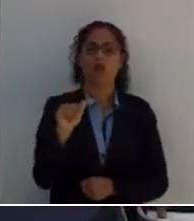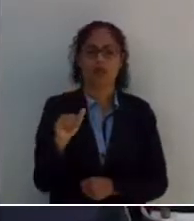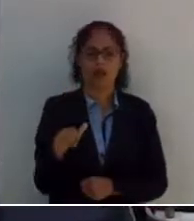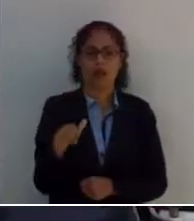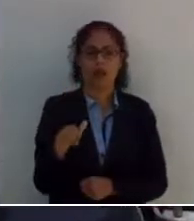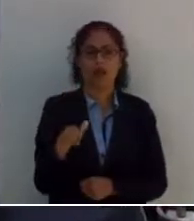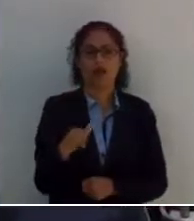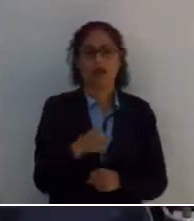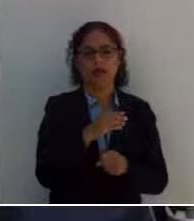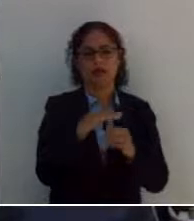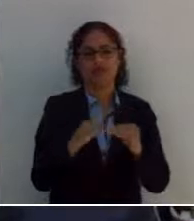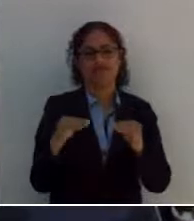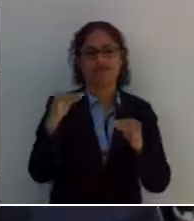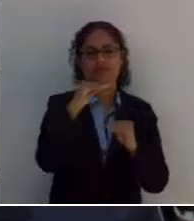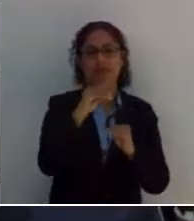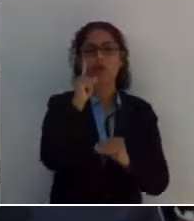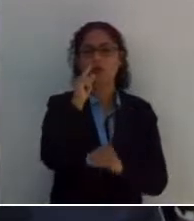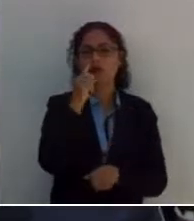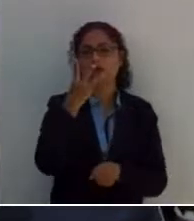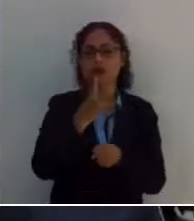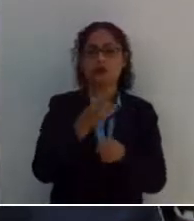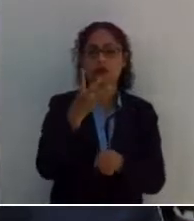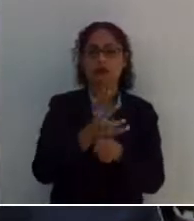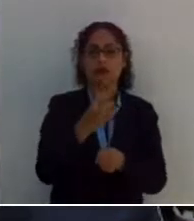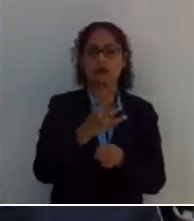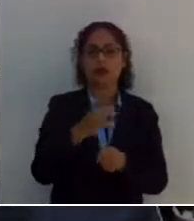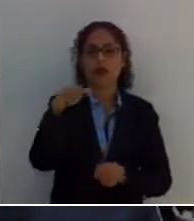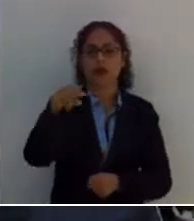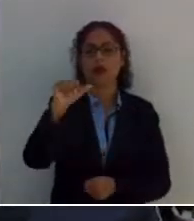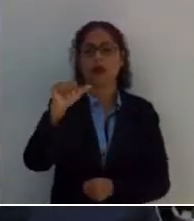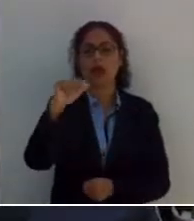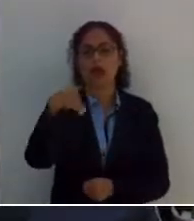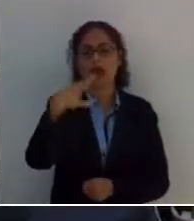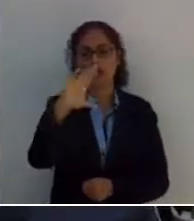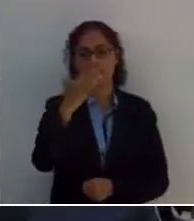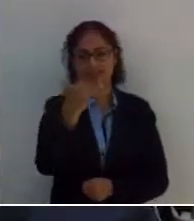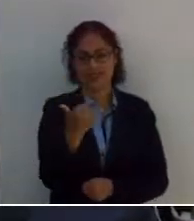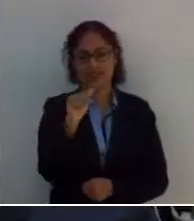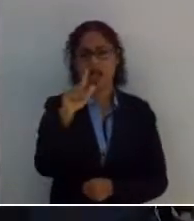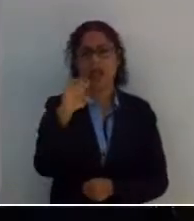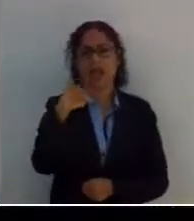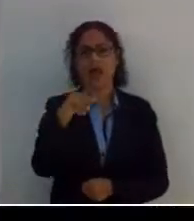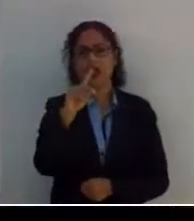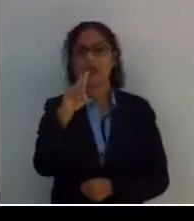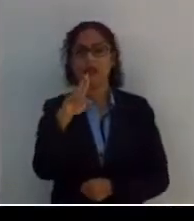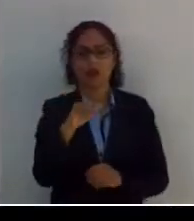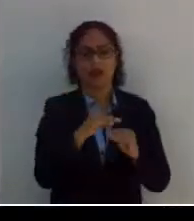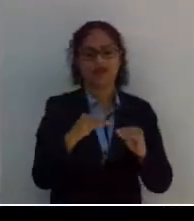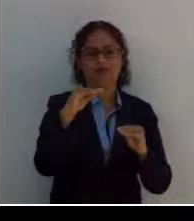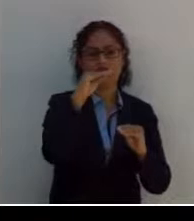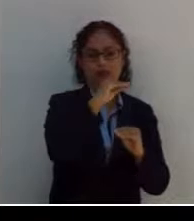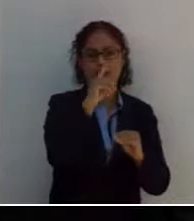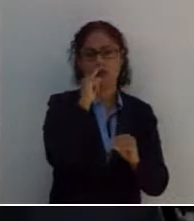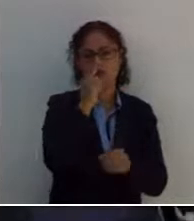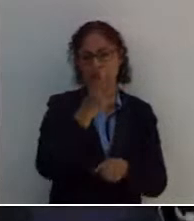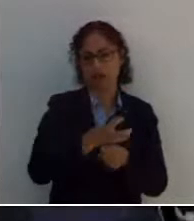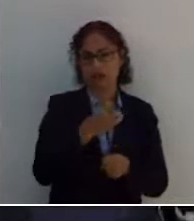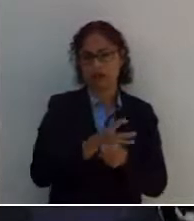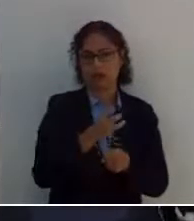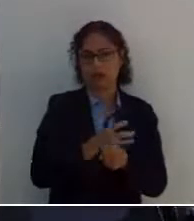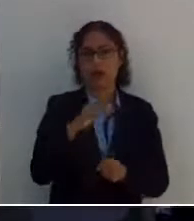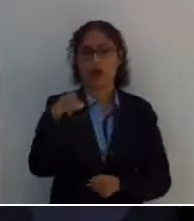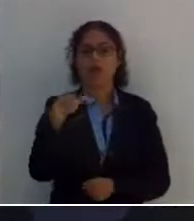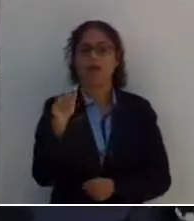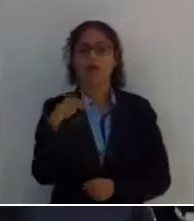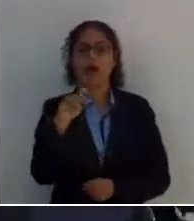Pérez, ascenso a Policía Tercero. Nancy Alejandra Navarro González, ascenso a Policía Tercero. Manuel